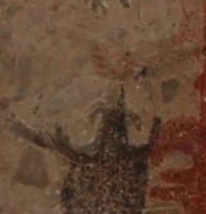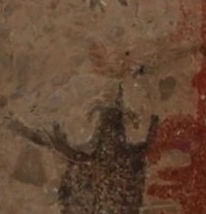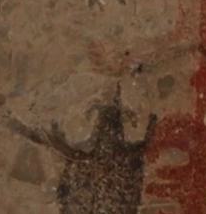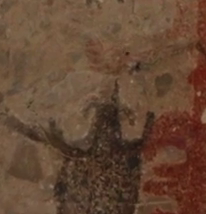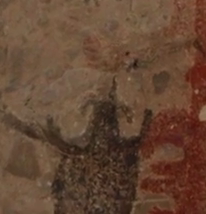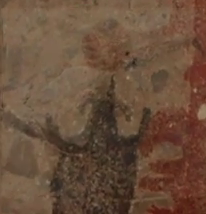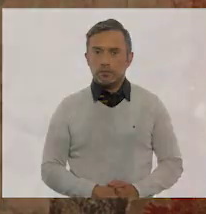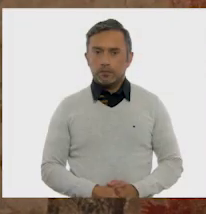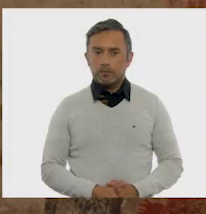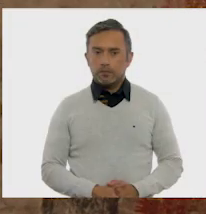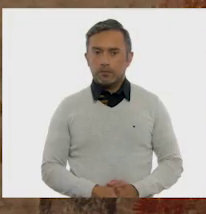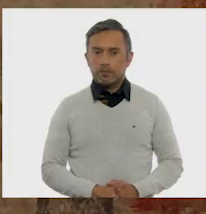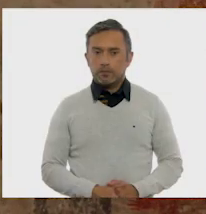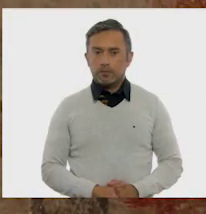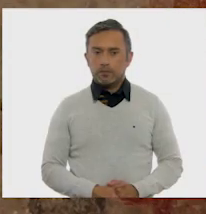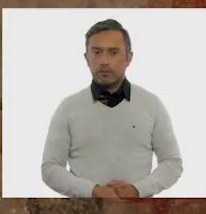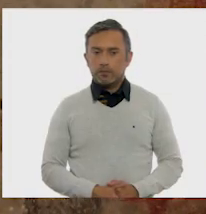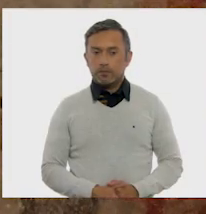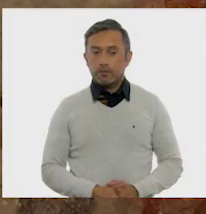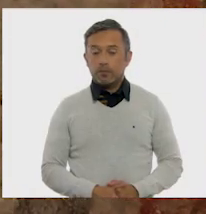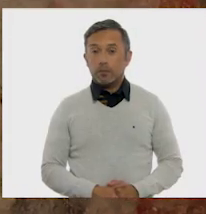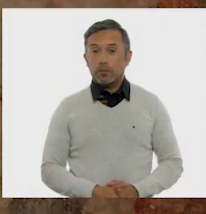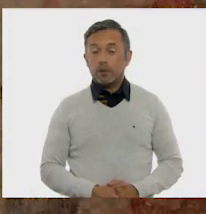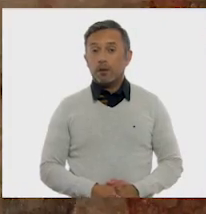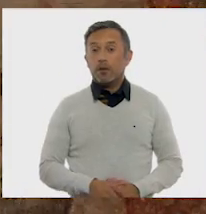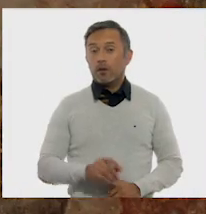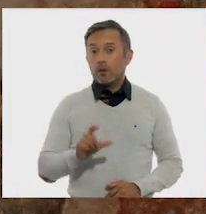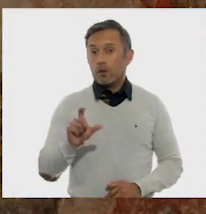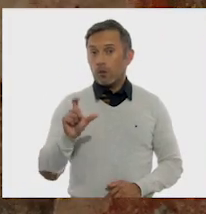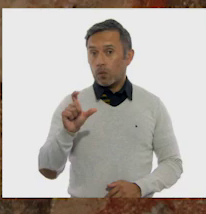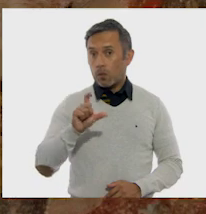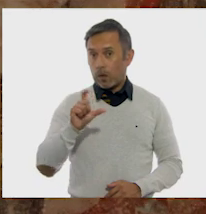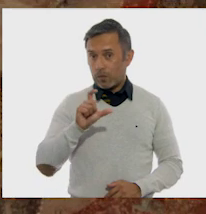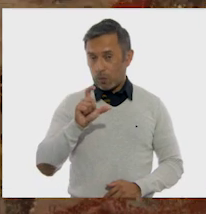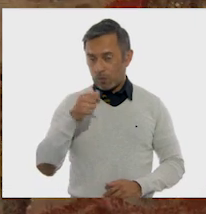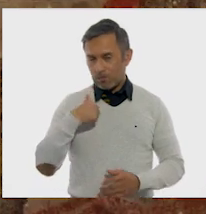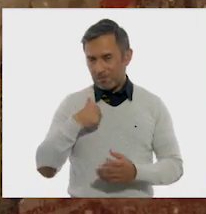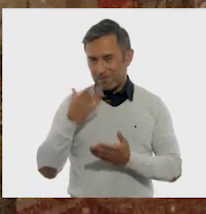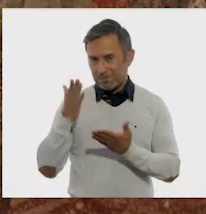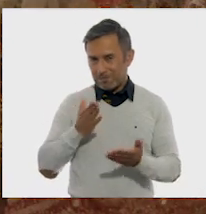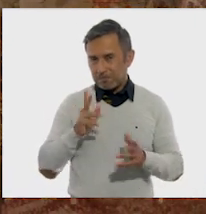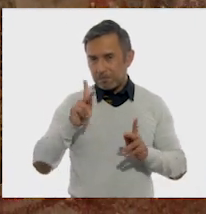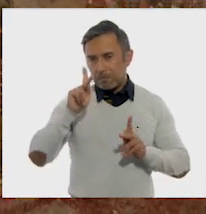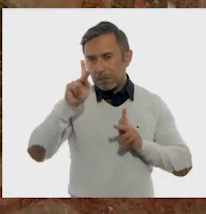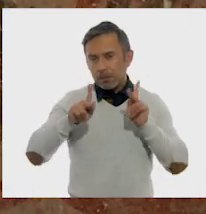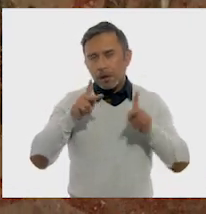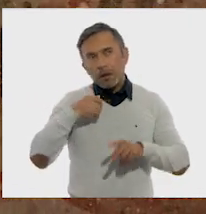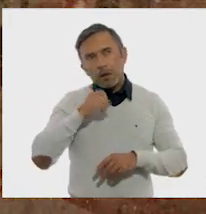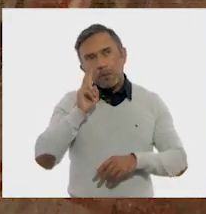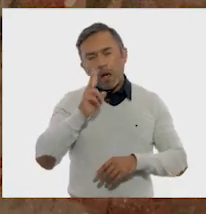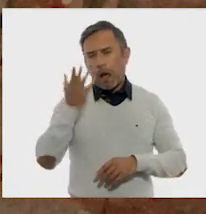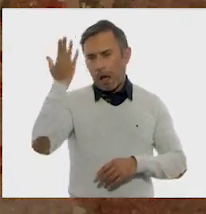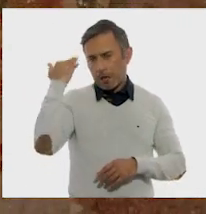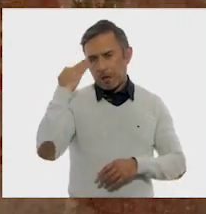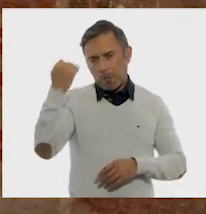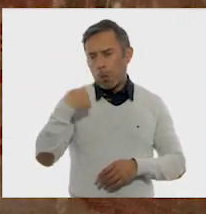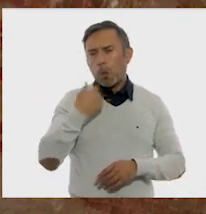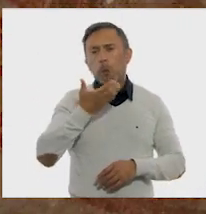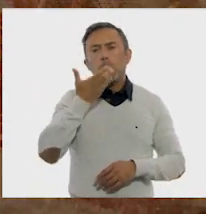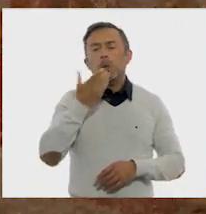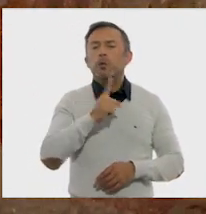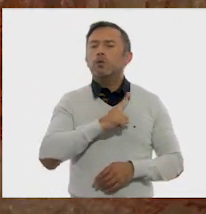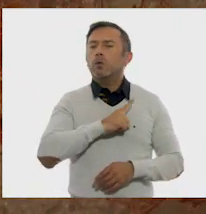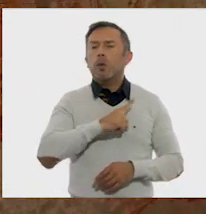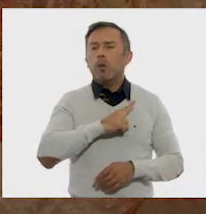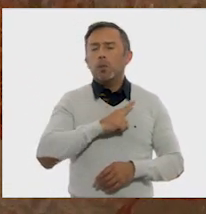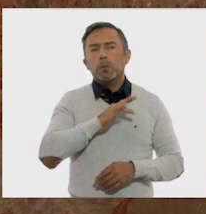Pues normalmente yo cuando venía a limpiar los animales, casi todo el tiempo venía solo, así, pasaba casi todos